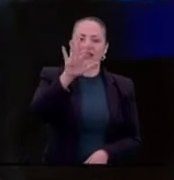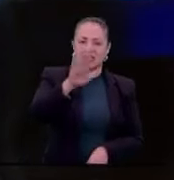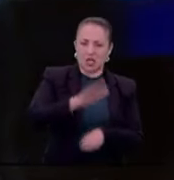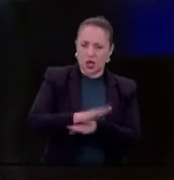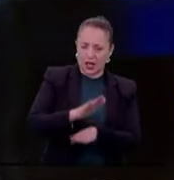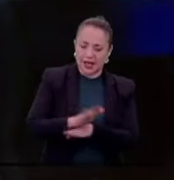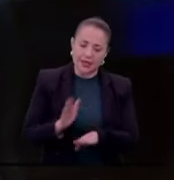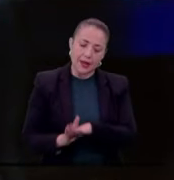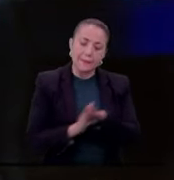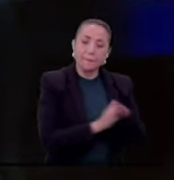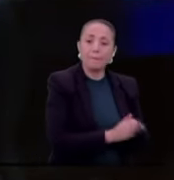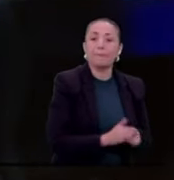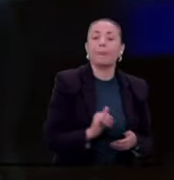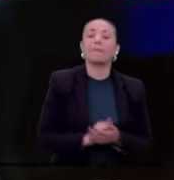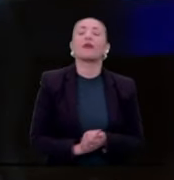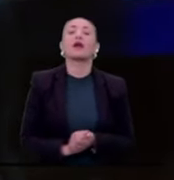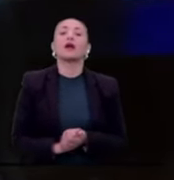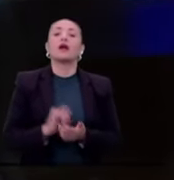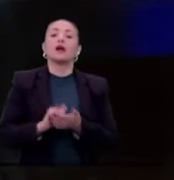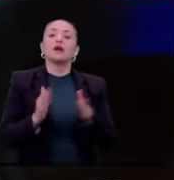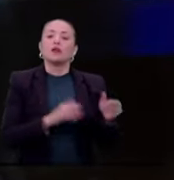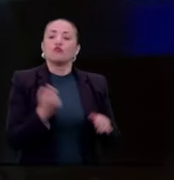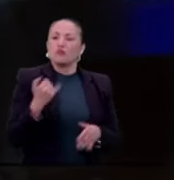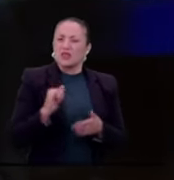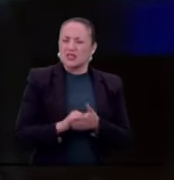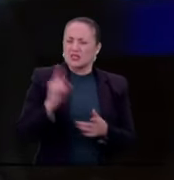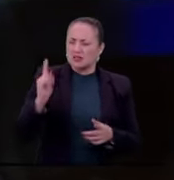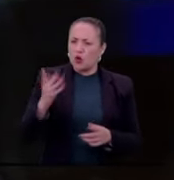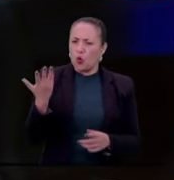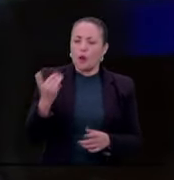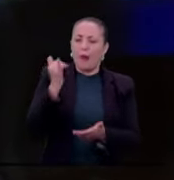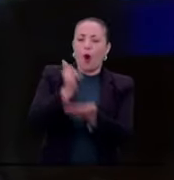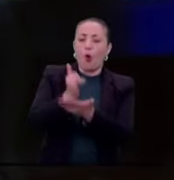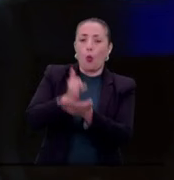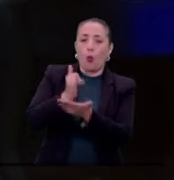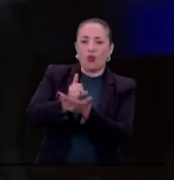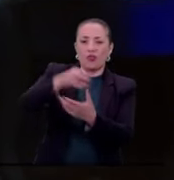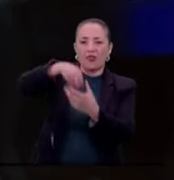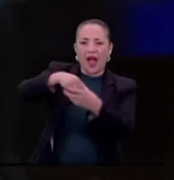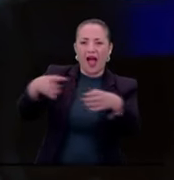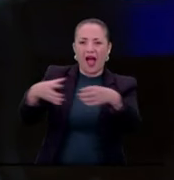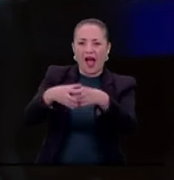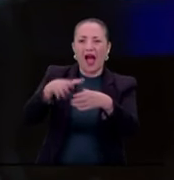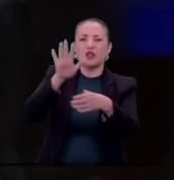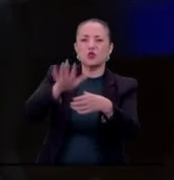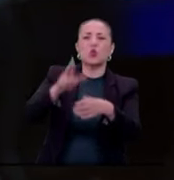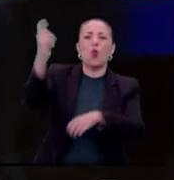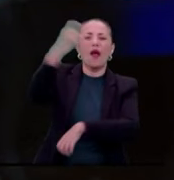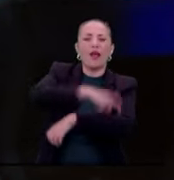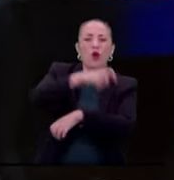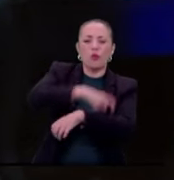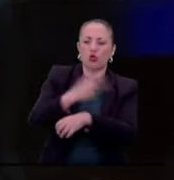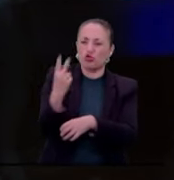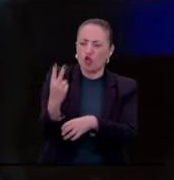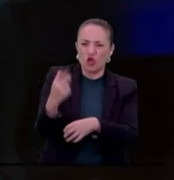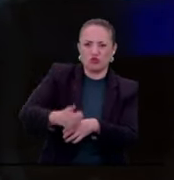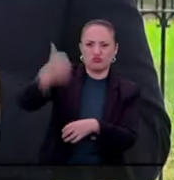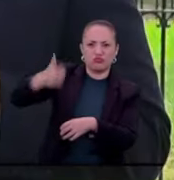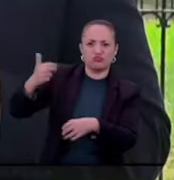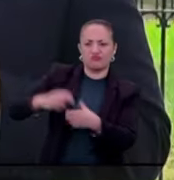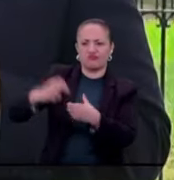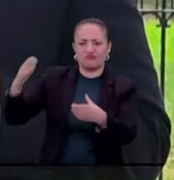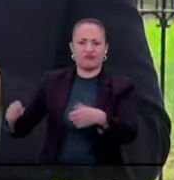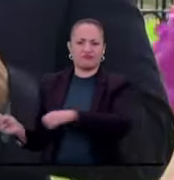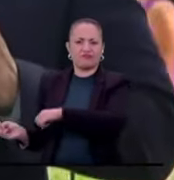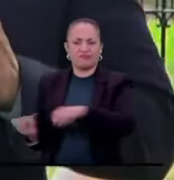En medio de la más reciente controversia por la renuncia de dos miembros de la Junta Directiva de Ecopetrol, hoy la calificadora Standard & Poor's se refirió a la situación